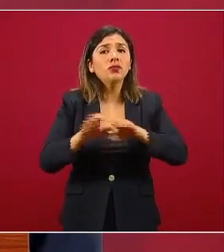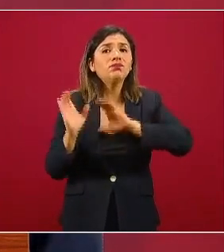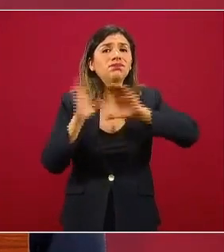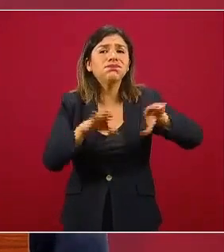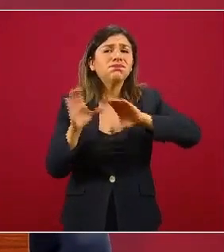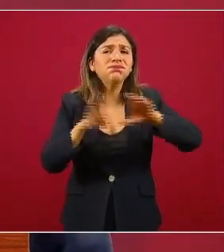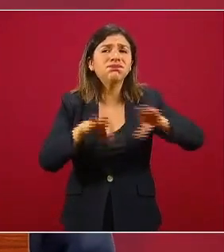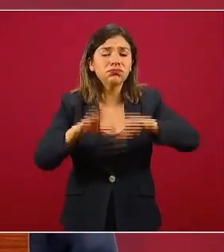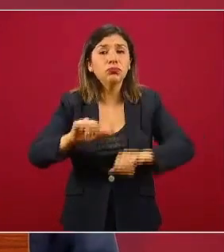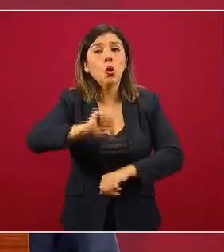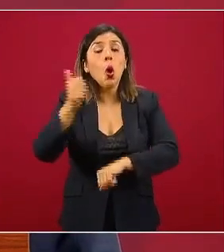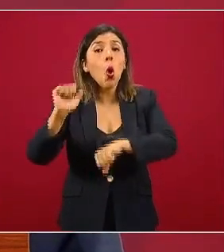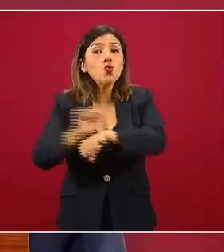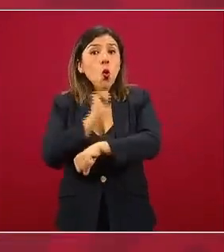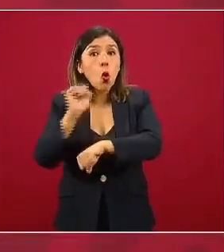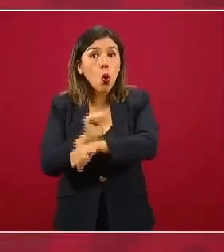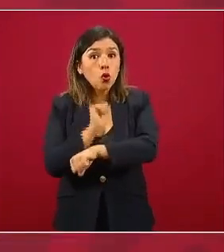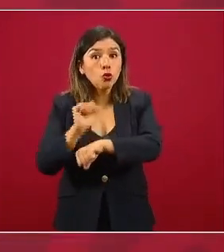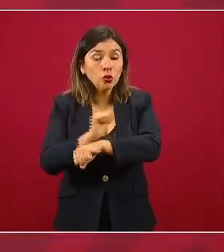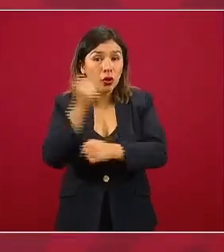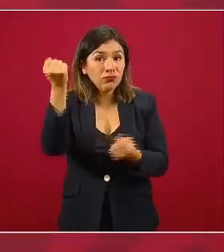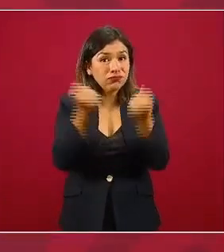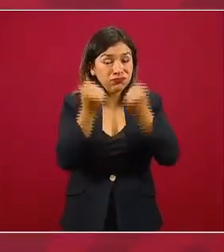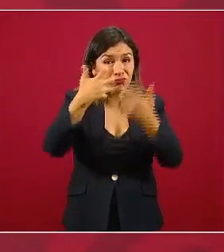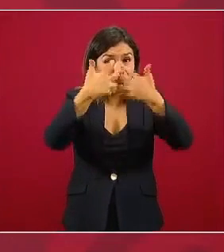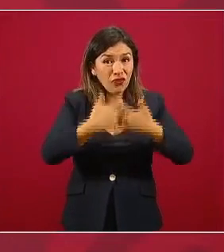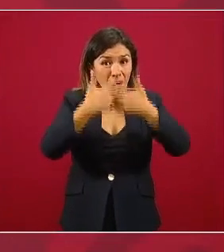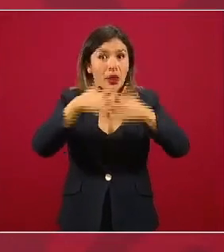La industria automotriz, que ya empezó